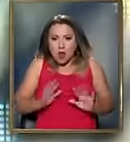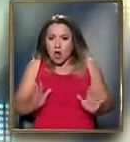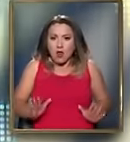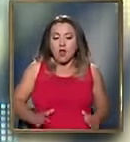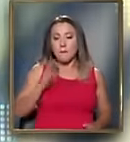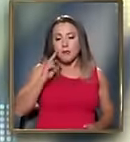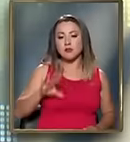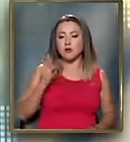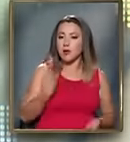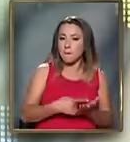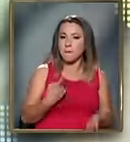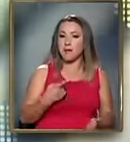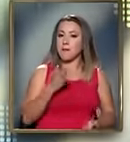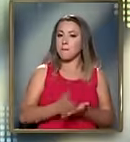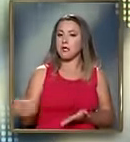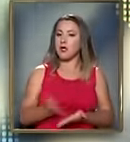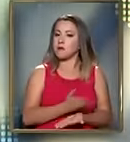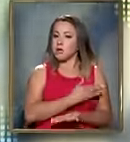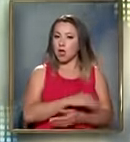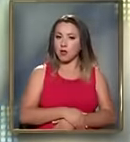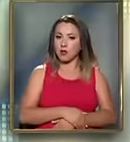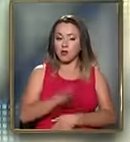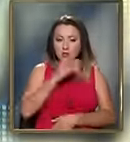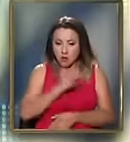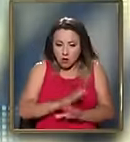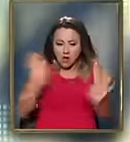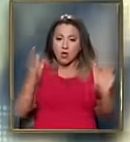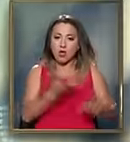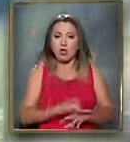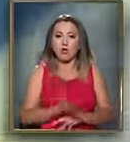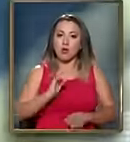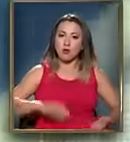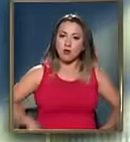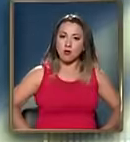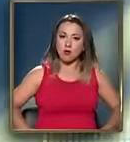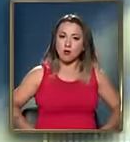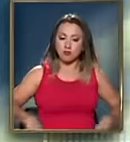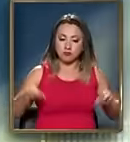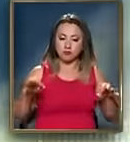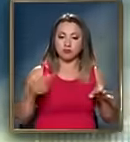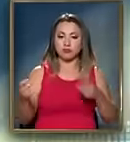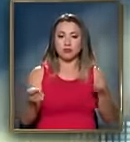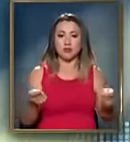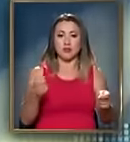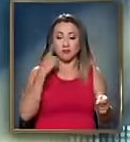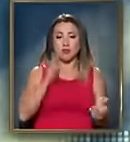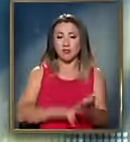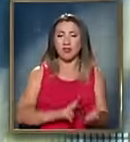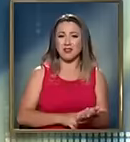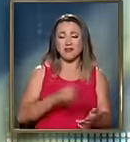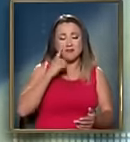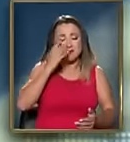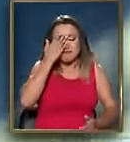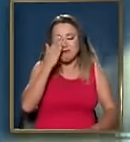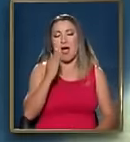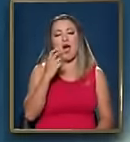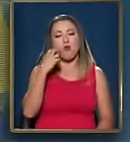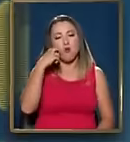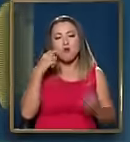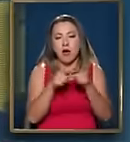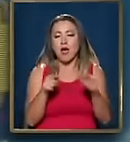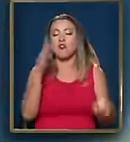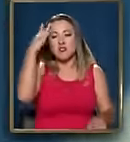si encontráis lucas nos vamos, miti mota, en serio, no tengo nada, weón. Pero a lo que puede llegar, weón, la maldad humana, weón.